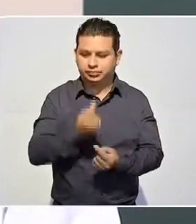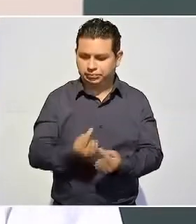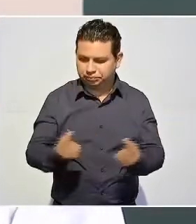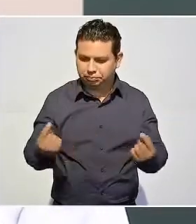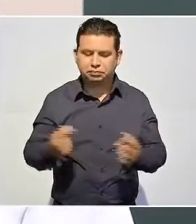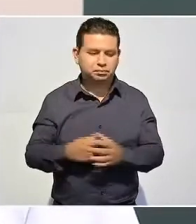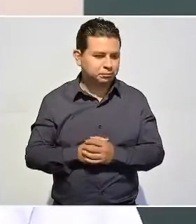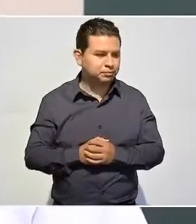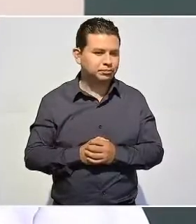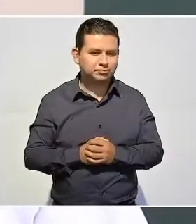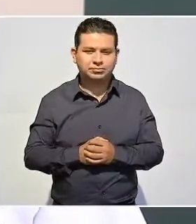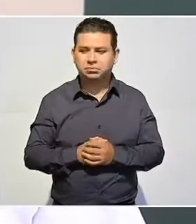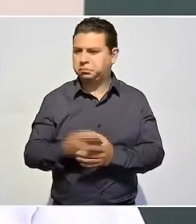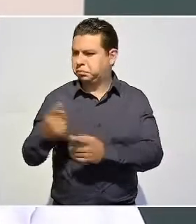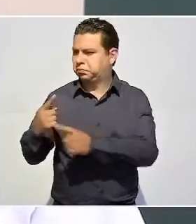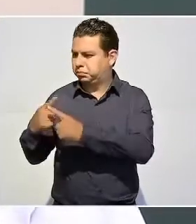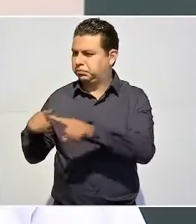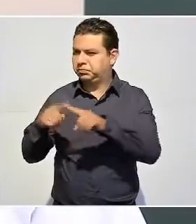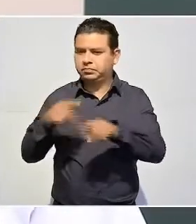autoridades